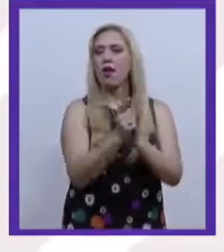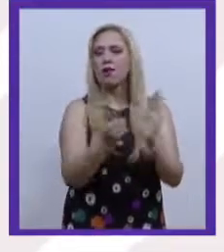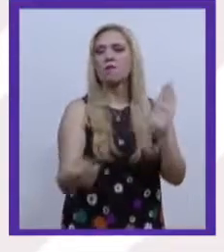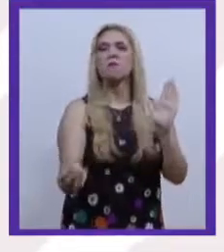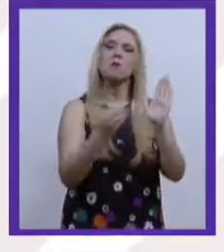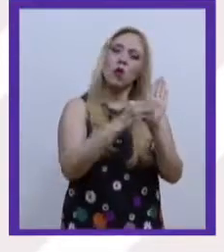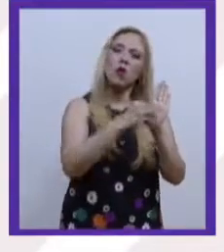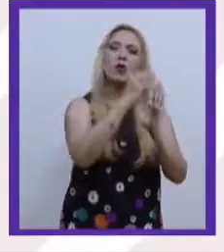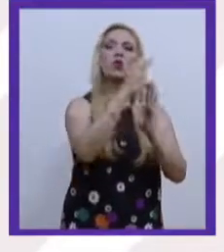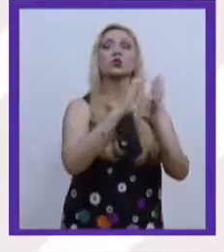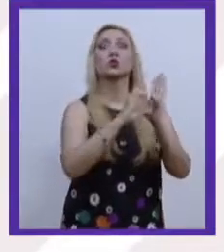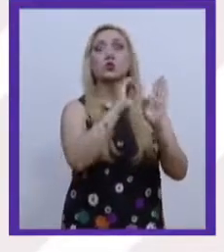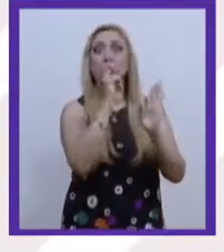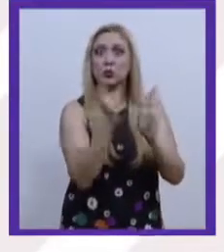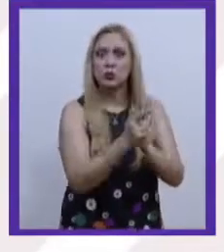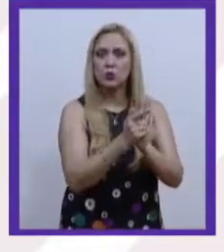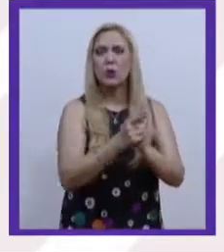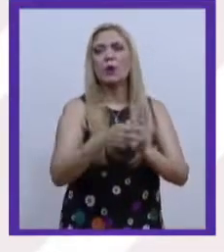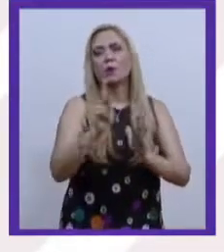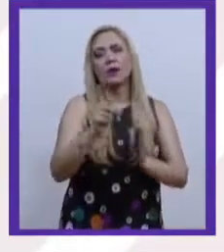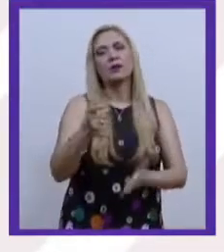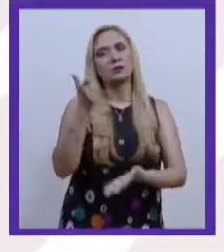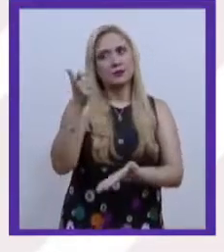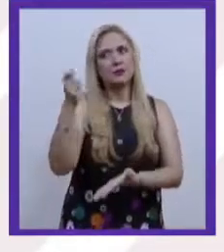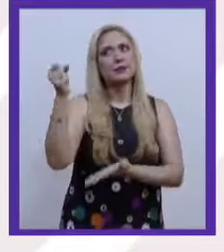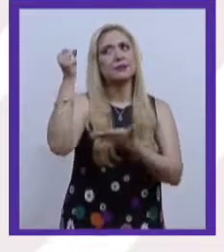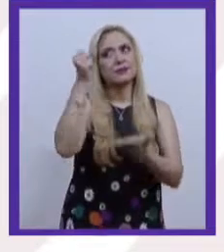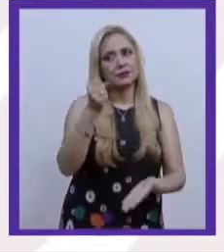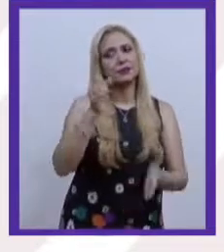este derecho, aunque la batalla por los recursos va